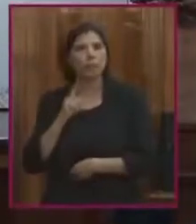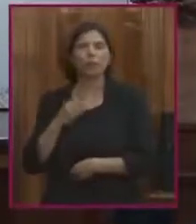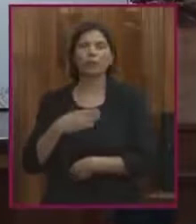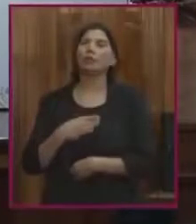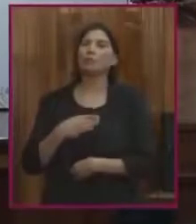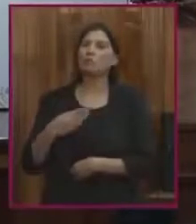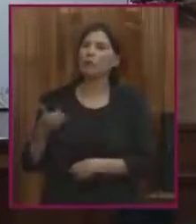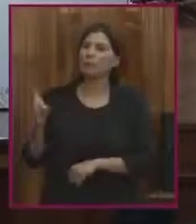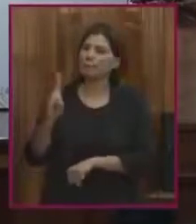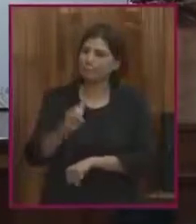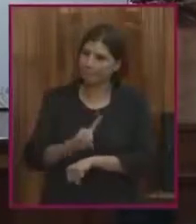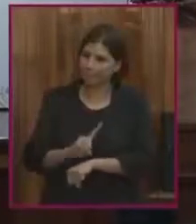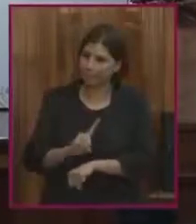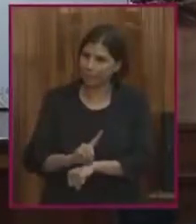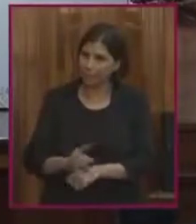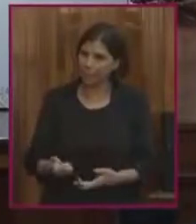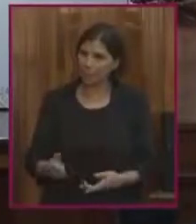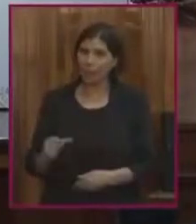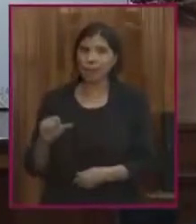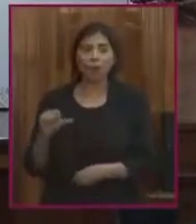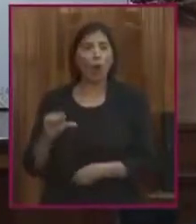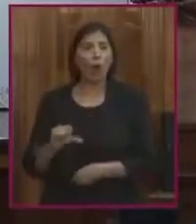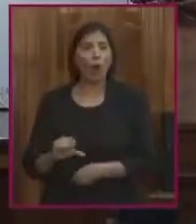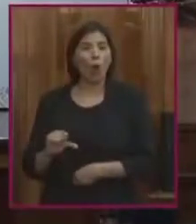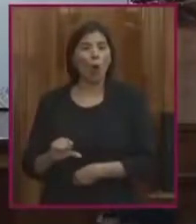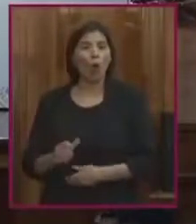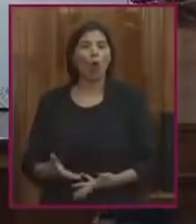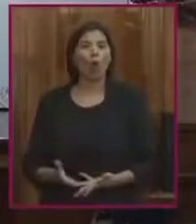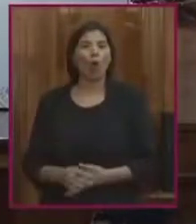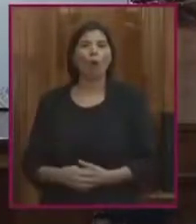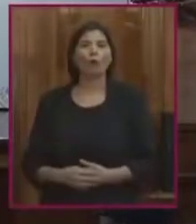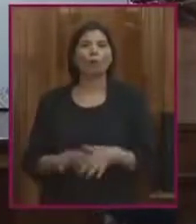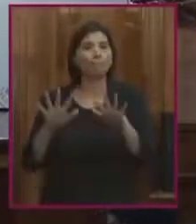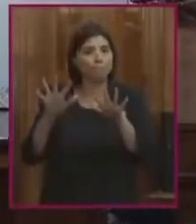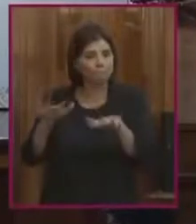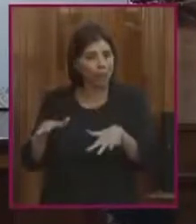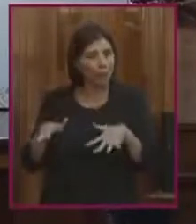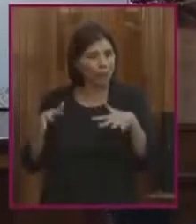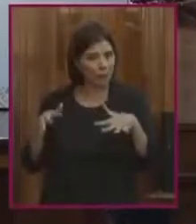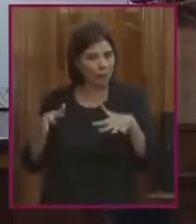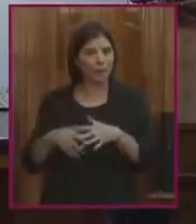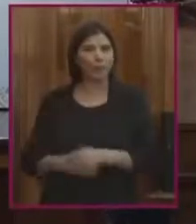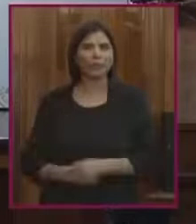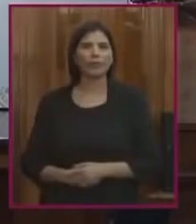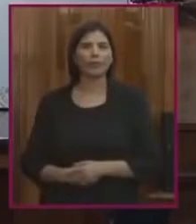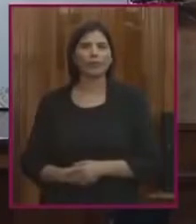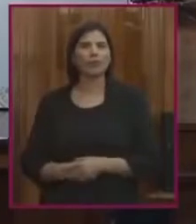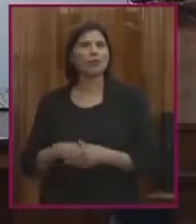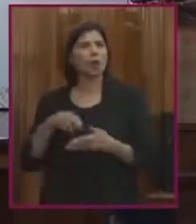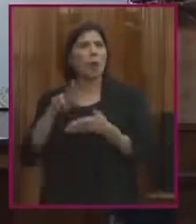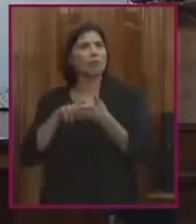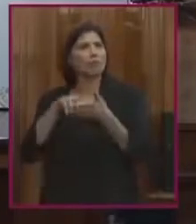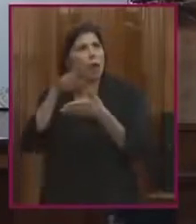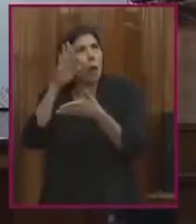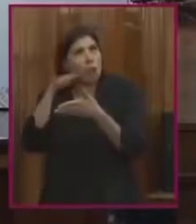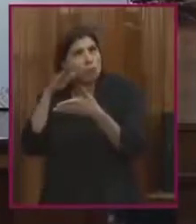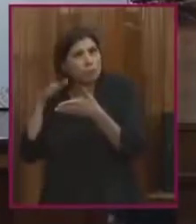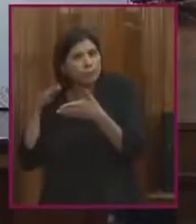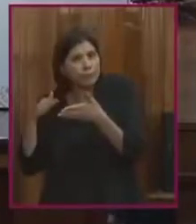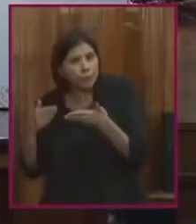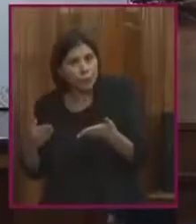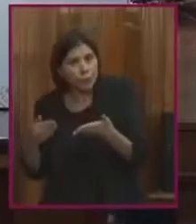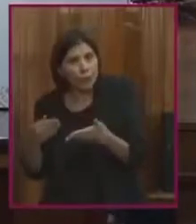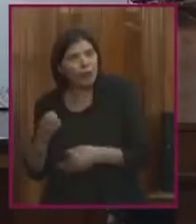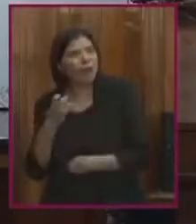buenos días en este maravilloso auditorio con las pinturas que